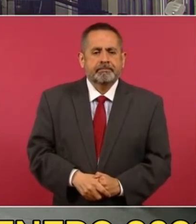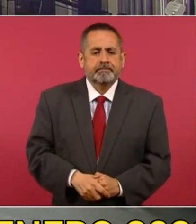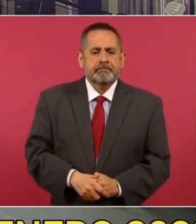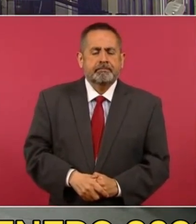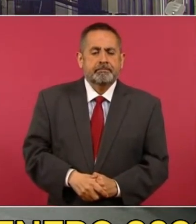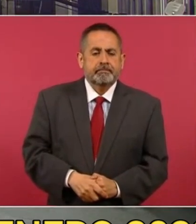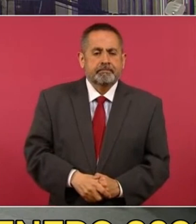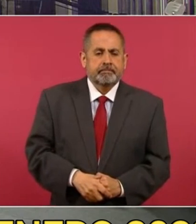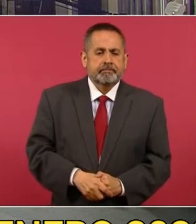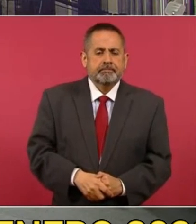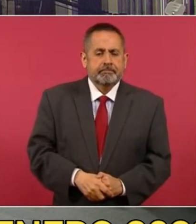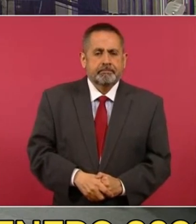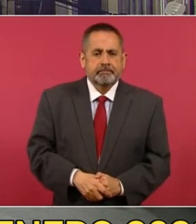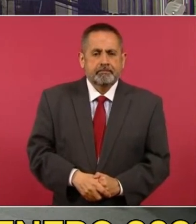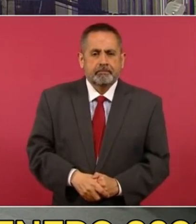una